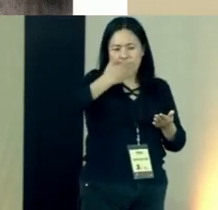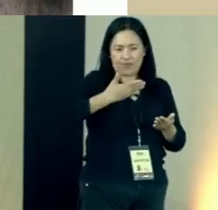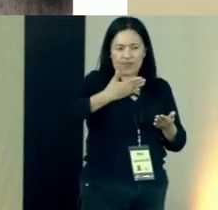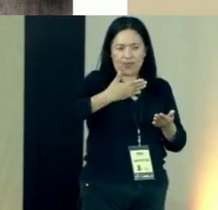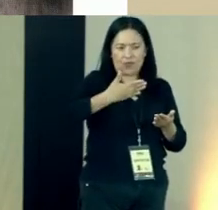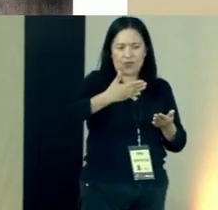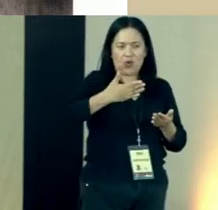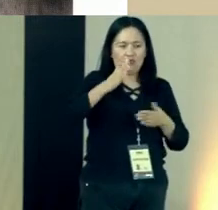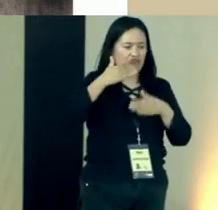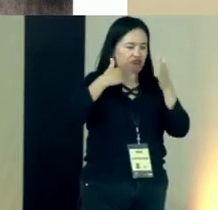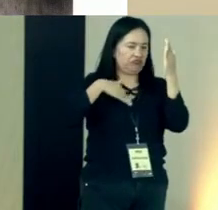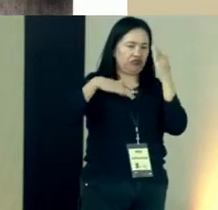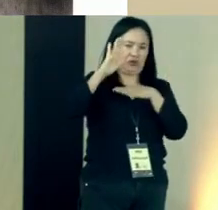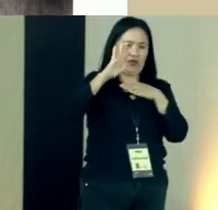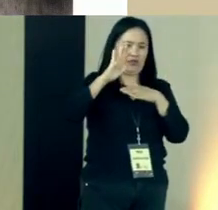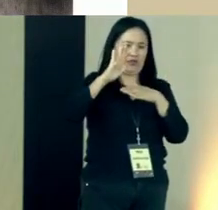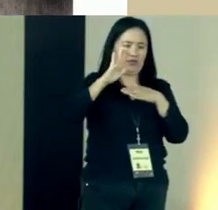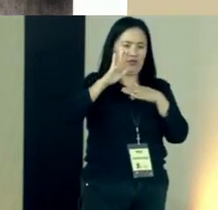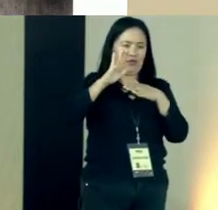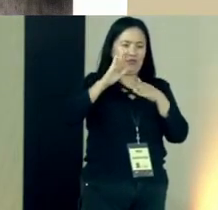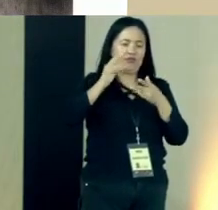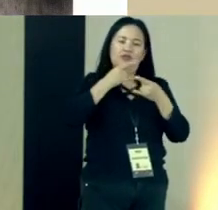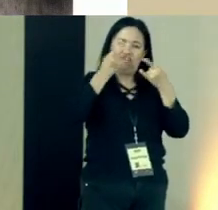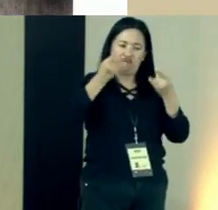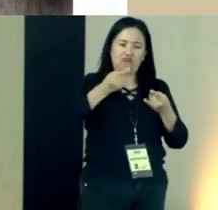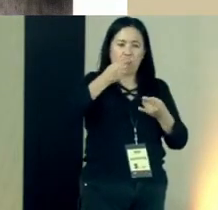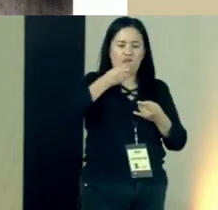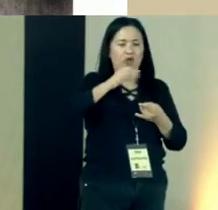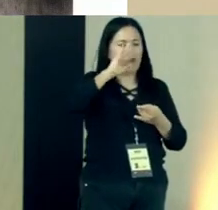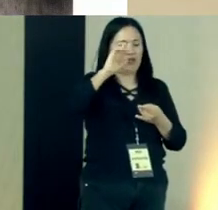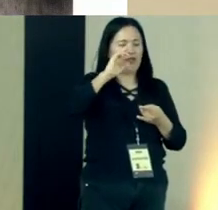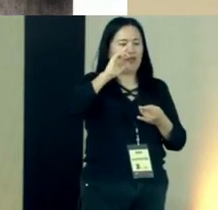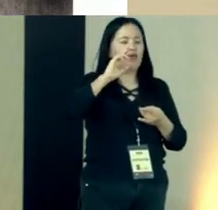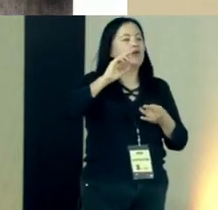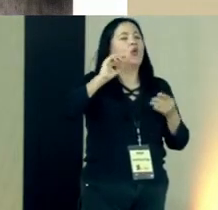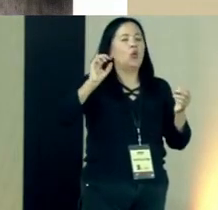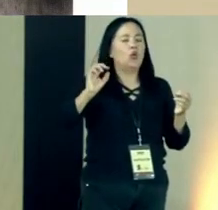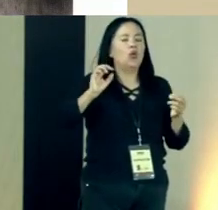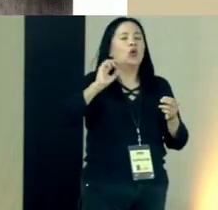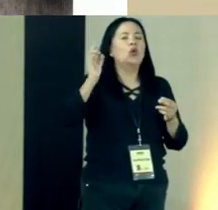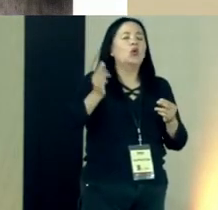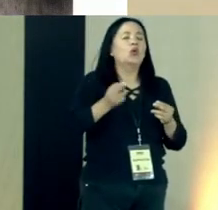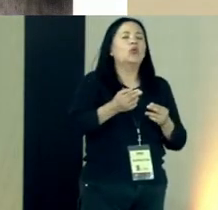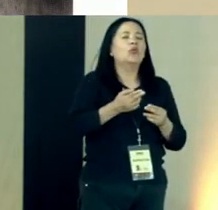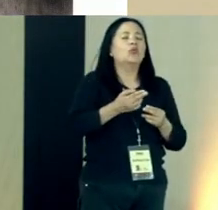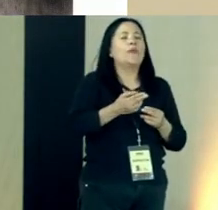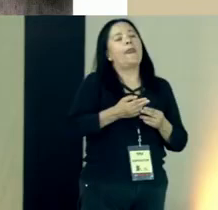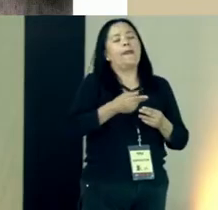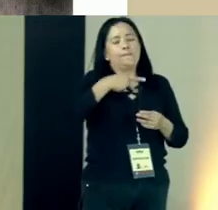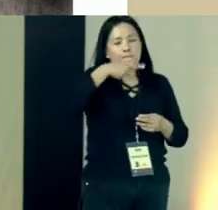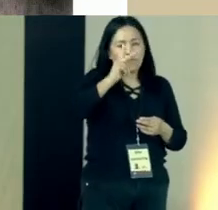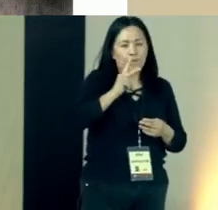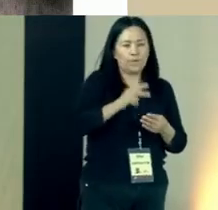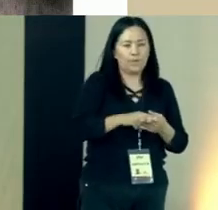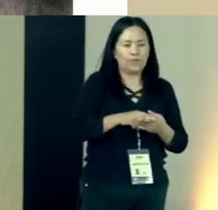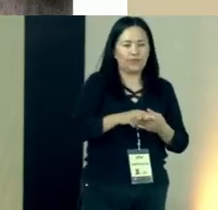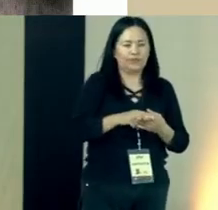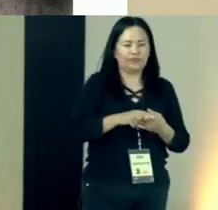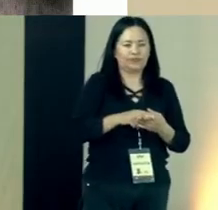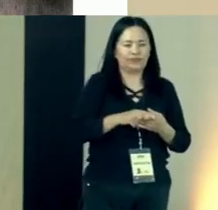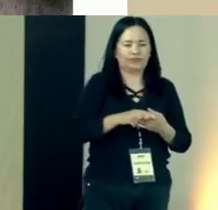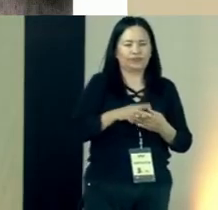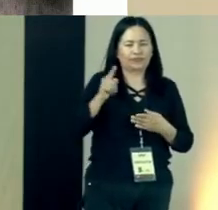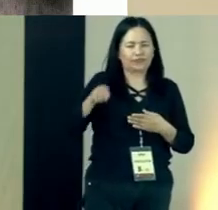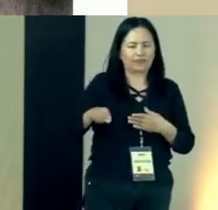es uno de los grandes de la literatura universal, pero como aristas y detalles que no están